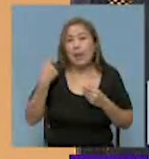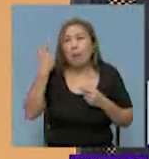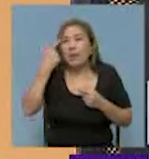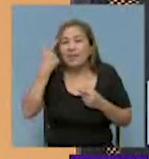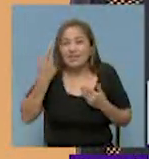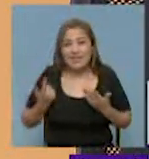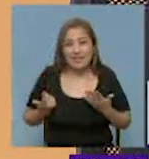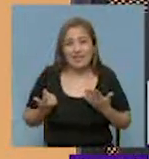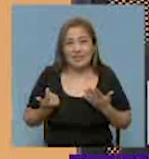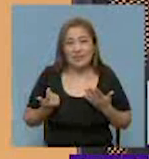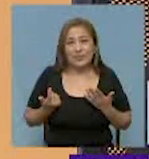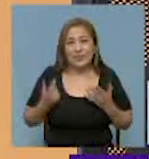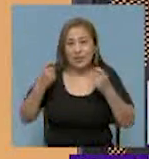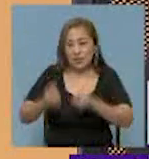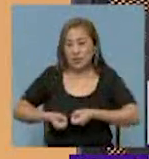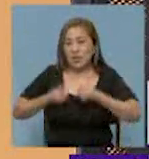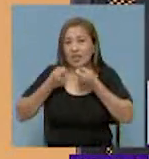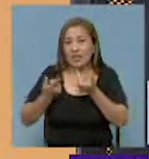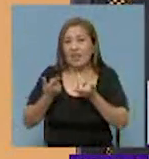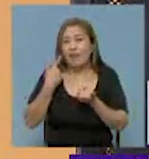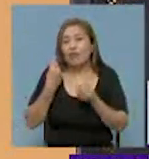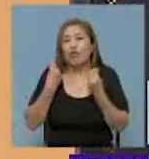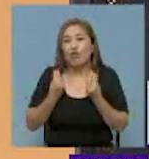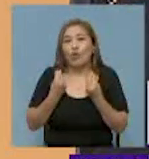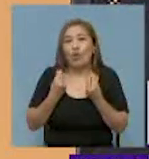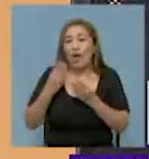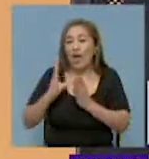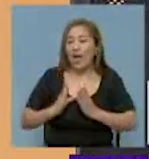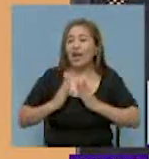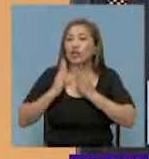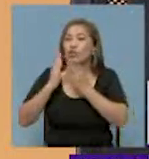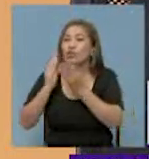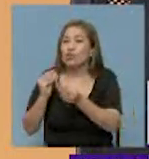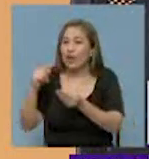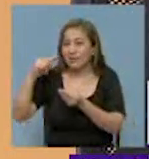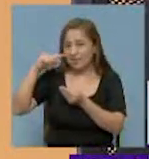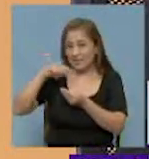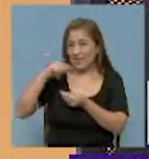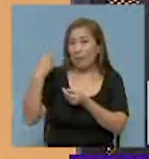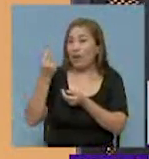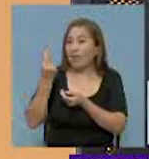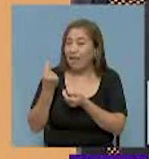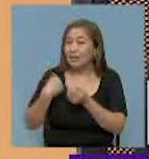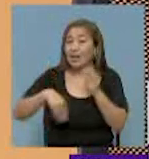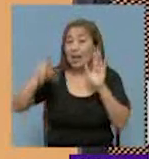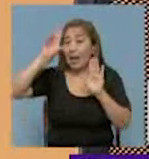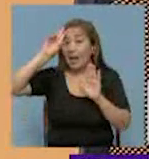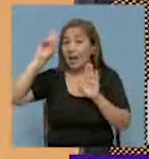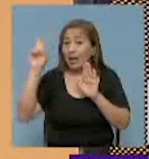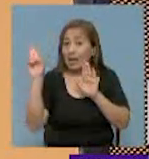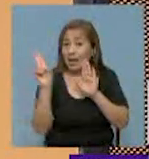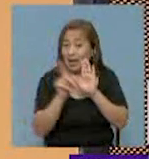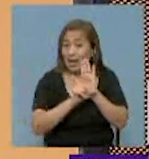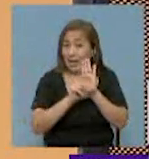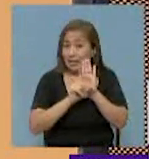que cuando entregamos por vía de subvención fondos del listado la normativa exige que sea